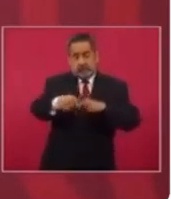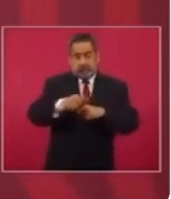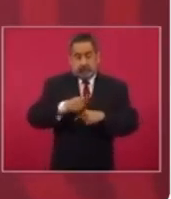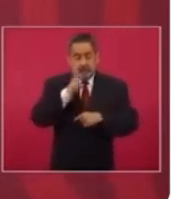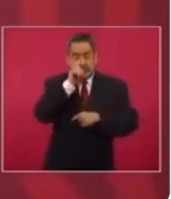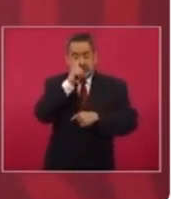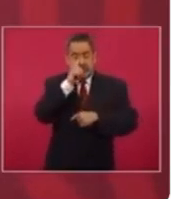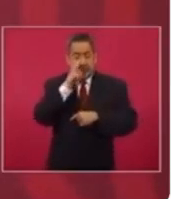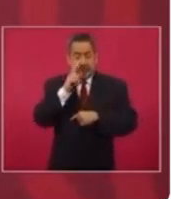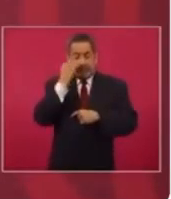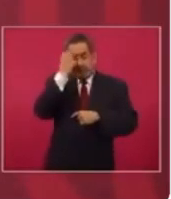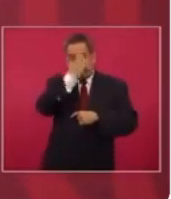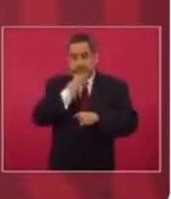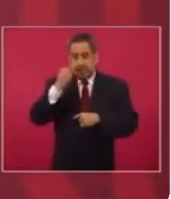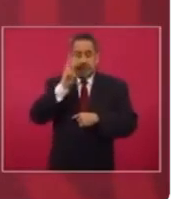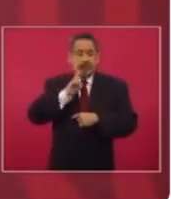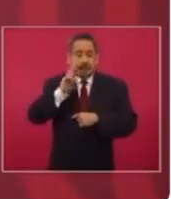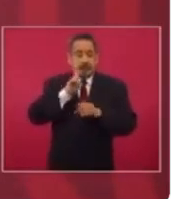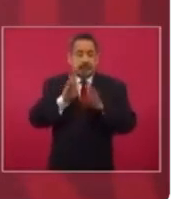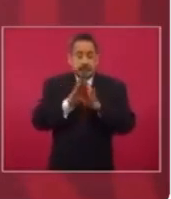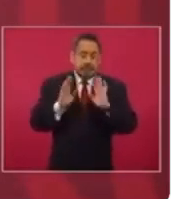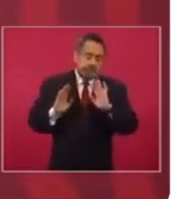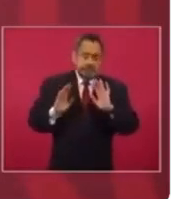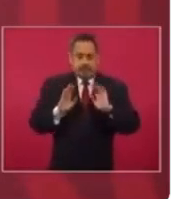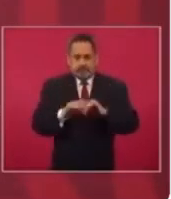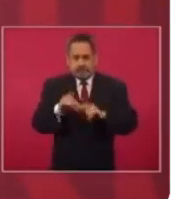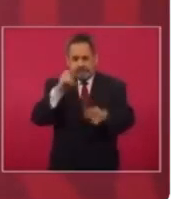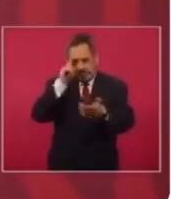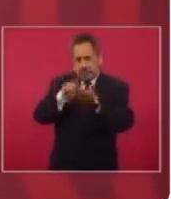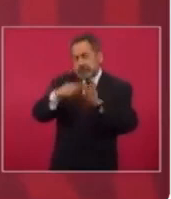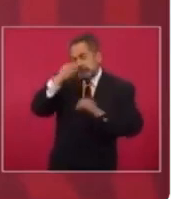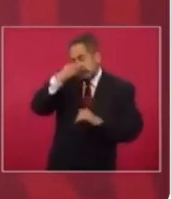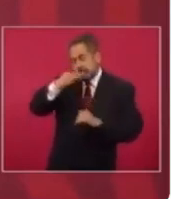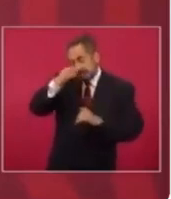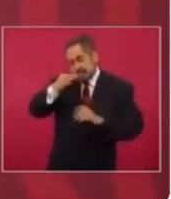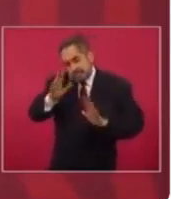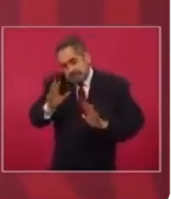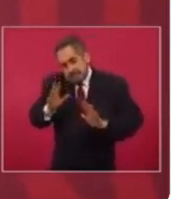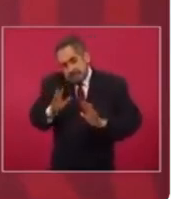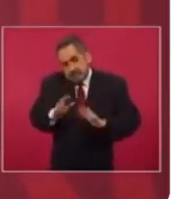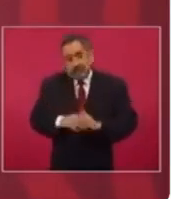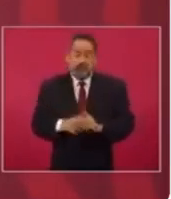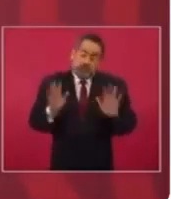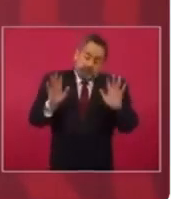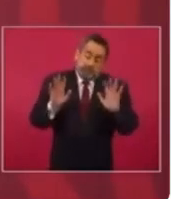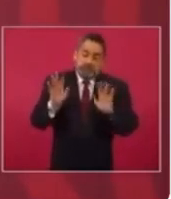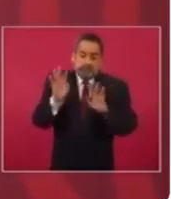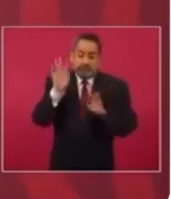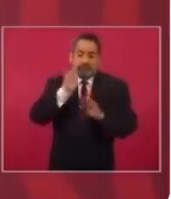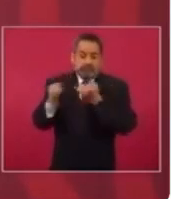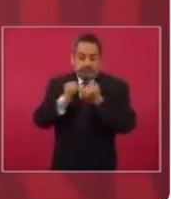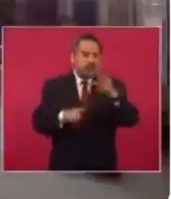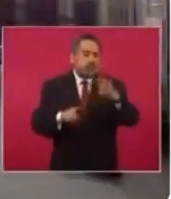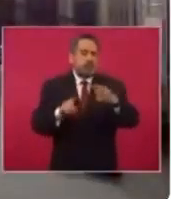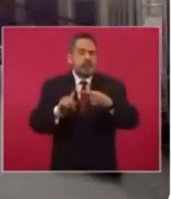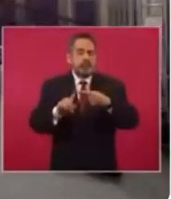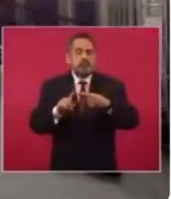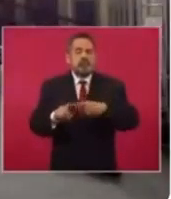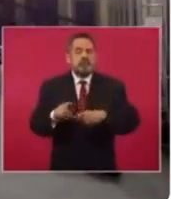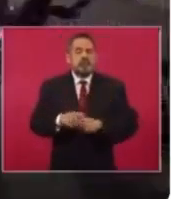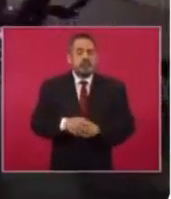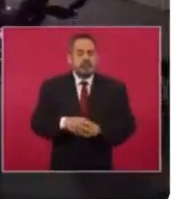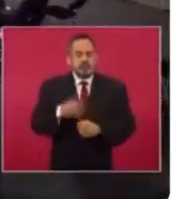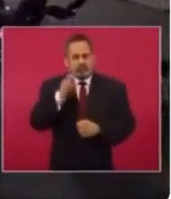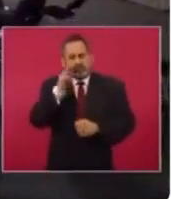irresponsable perdón que lo diga así pero son muchas las voces que hablan de que el presidente andrés manuel